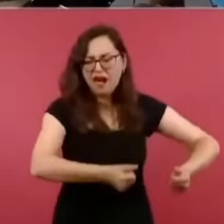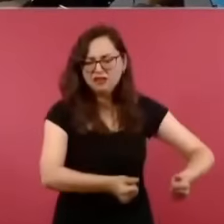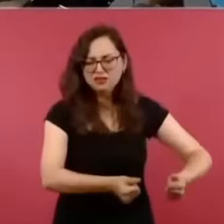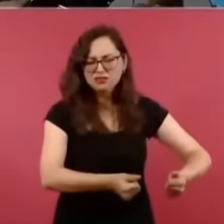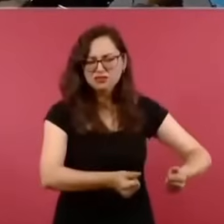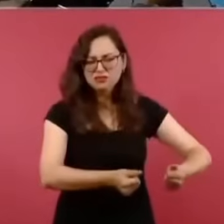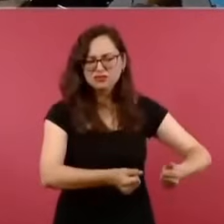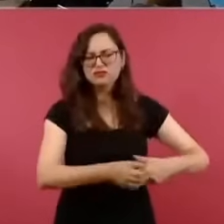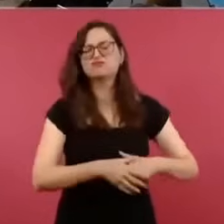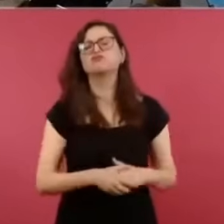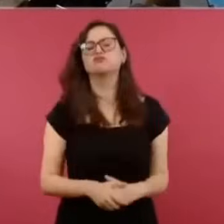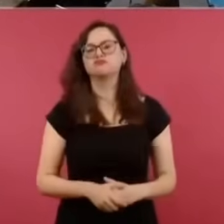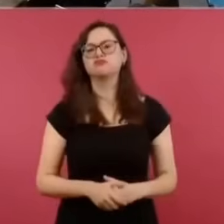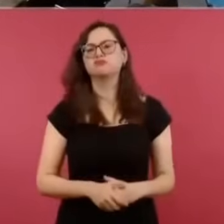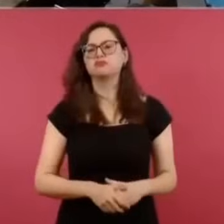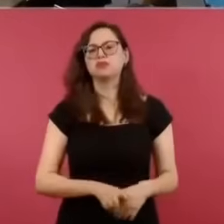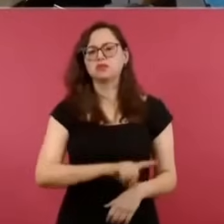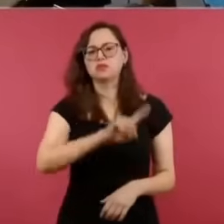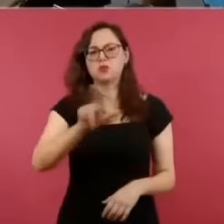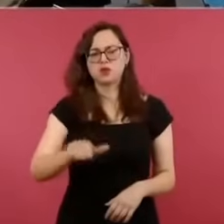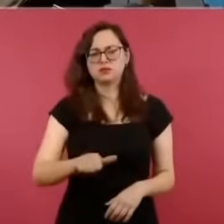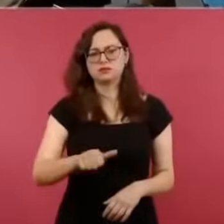Y cuando llegamos,